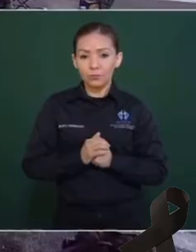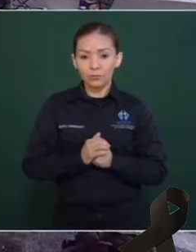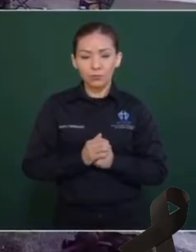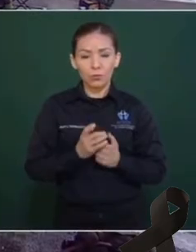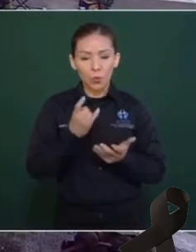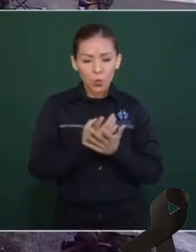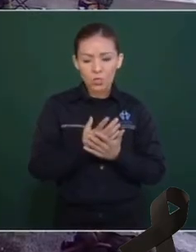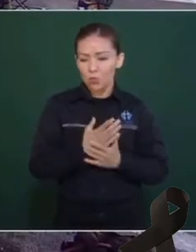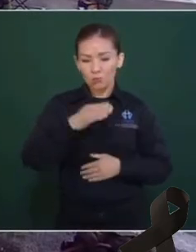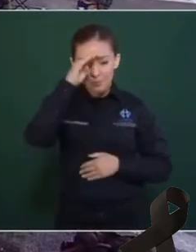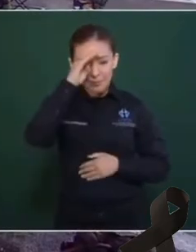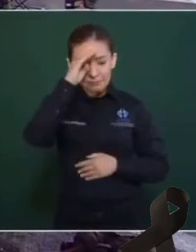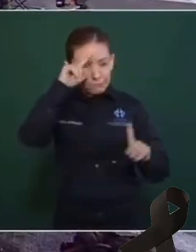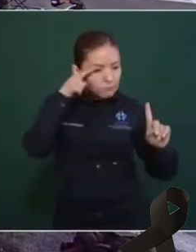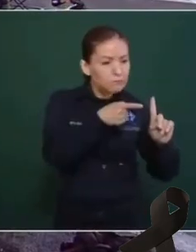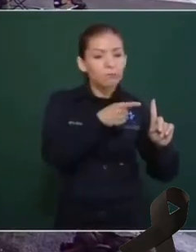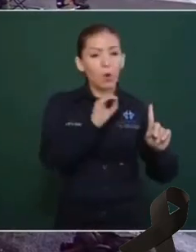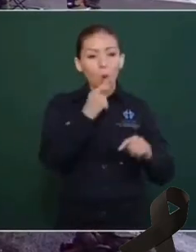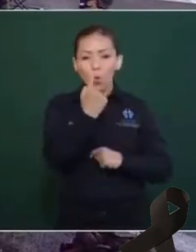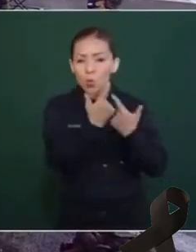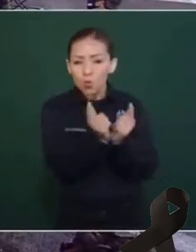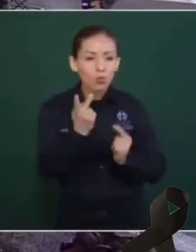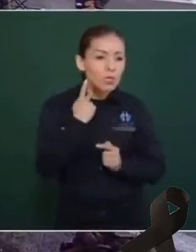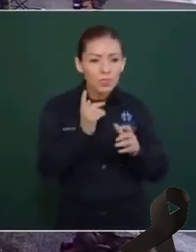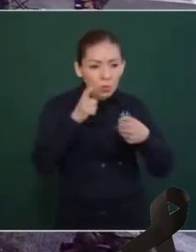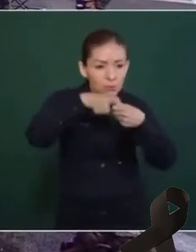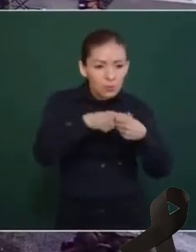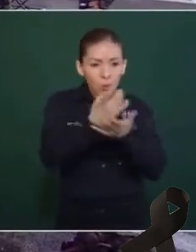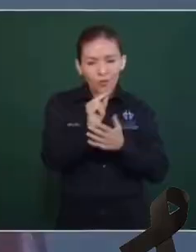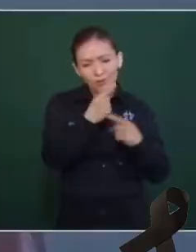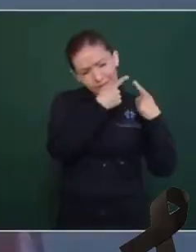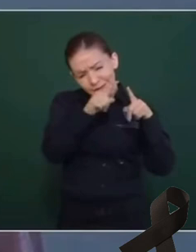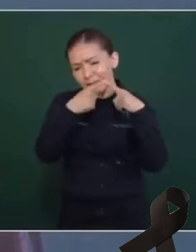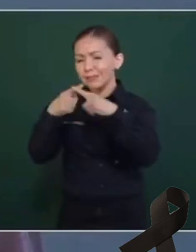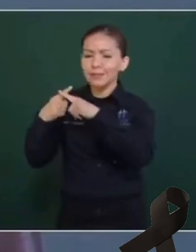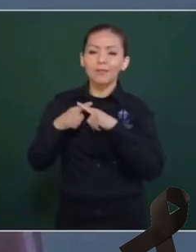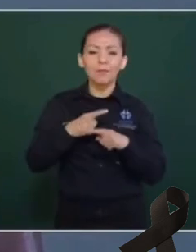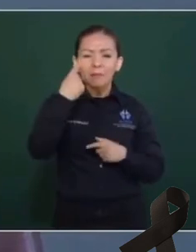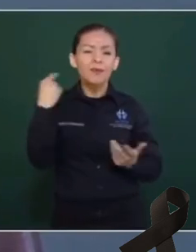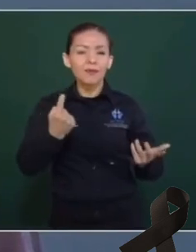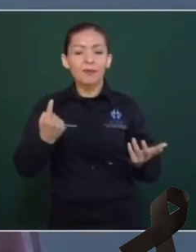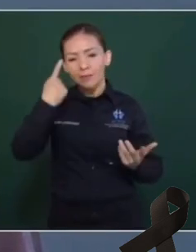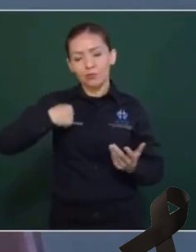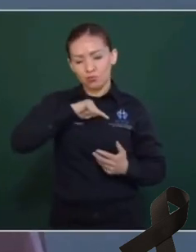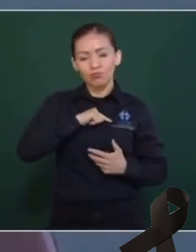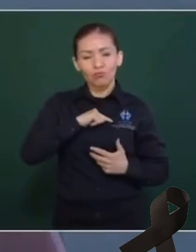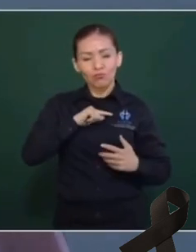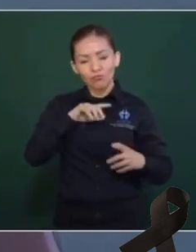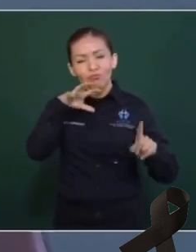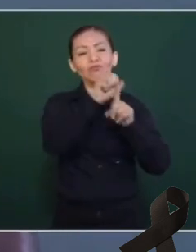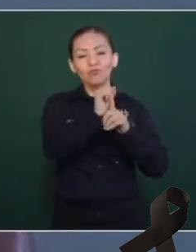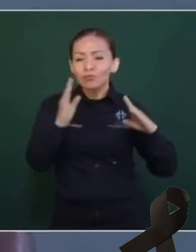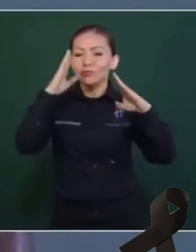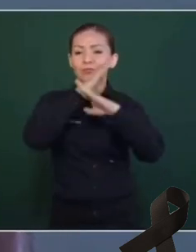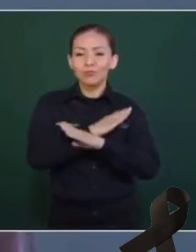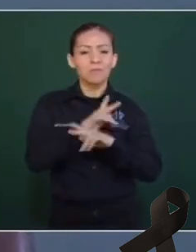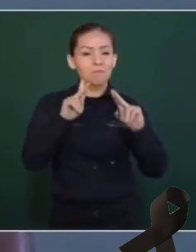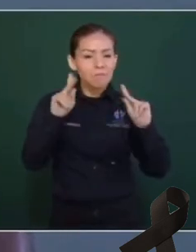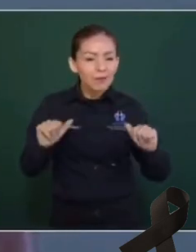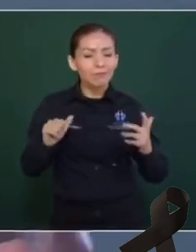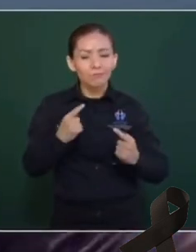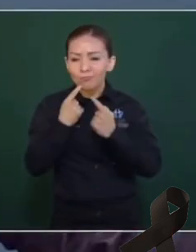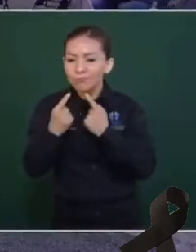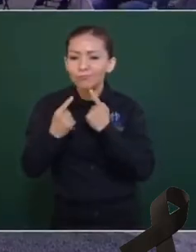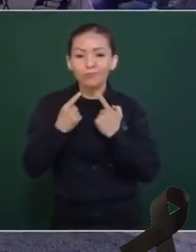corriente de pensamiento de un partido sino que puedan estar todos y que busquemos siempre la conciliación de la armonía y el diálogo